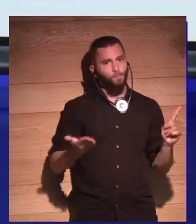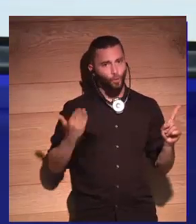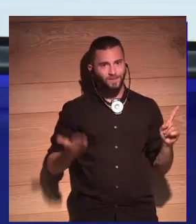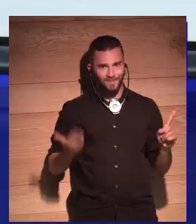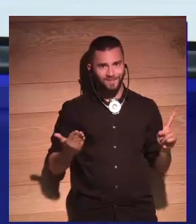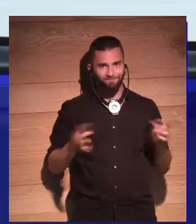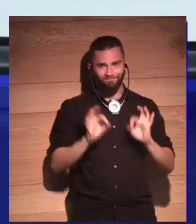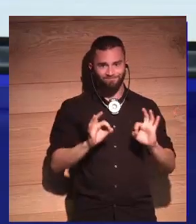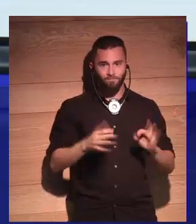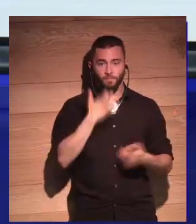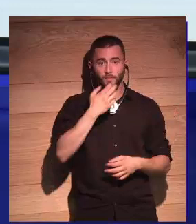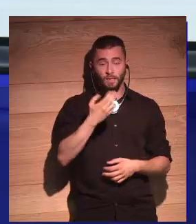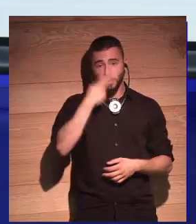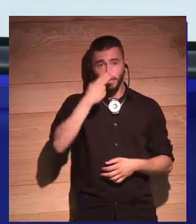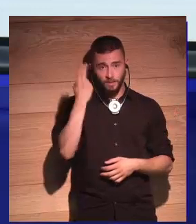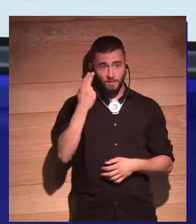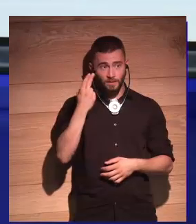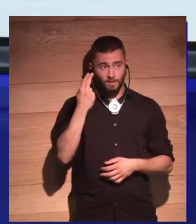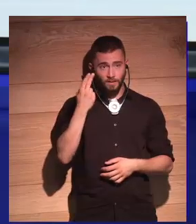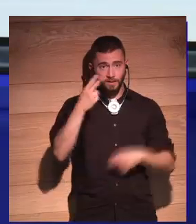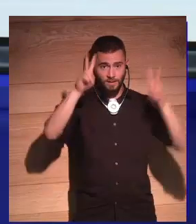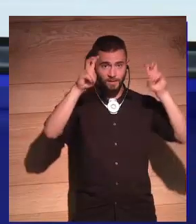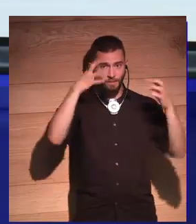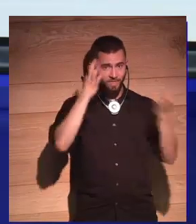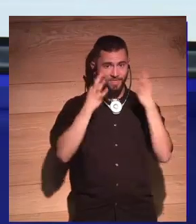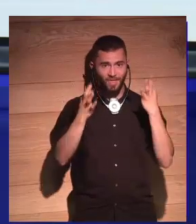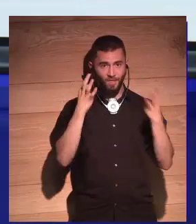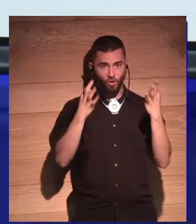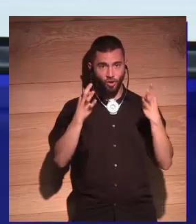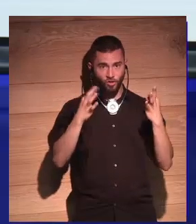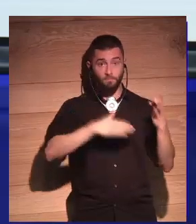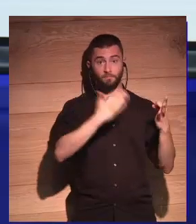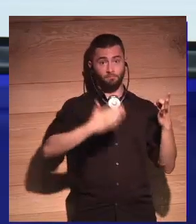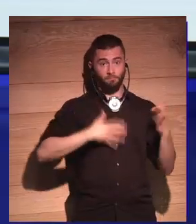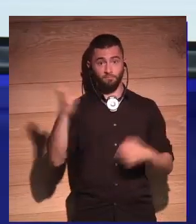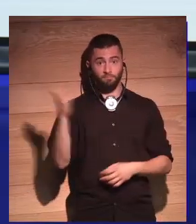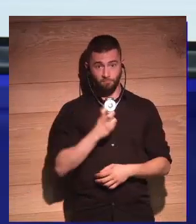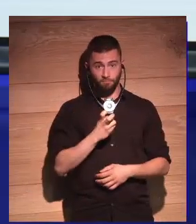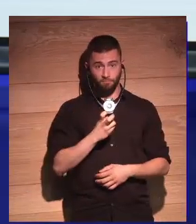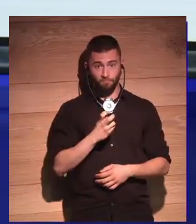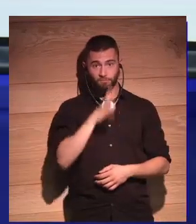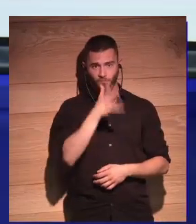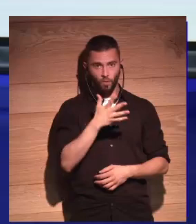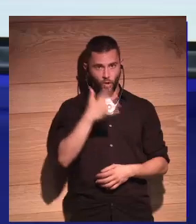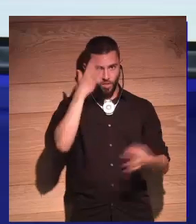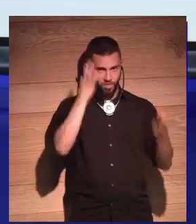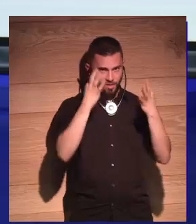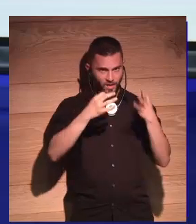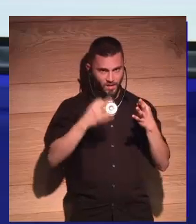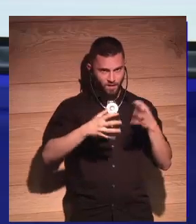Si te interesan los efectos sobre los datos, ven a la sesión de mañana porque vamos a ver esto en detalle.